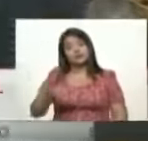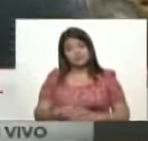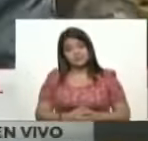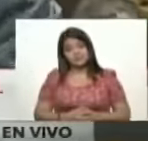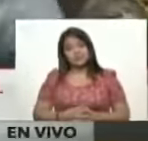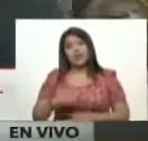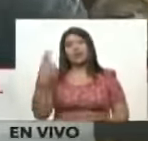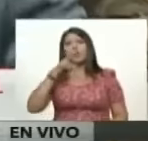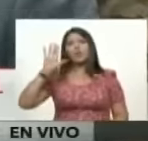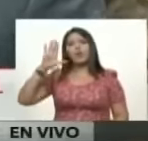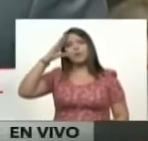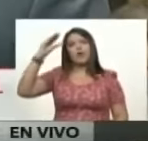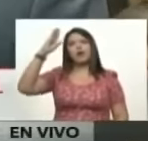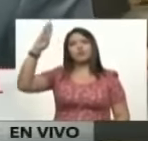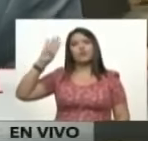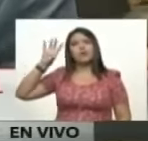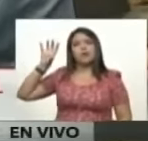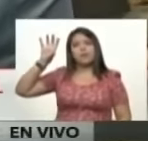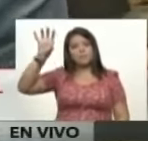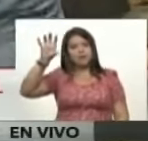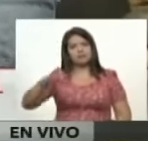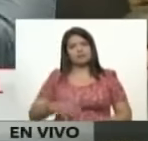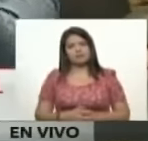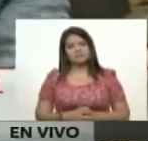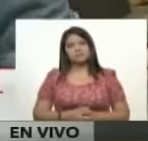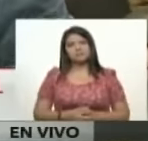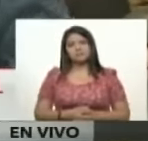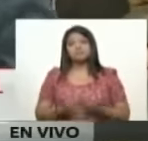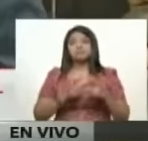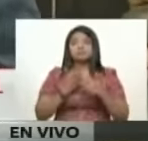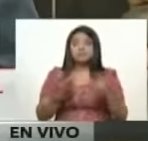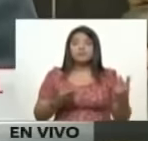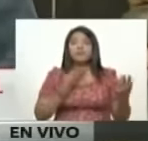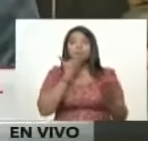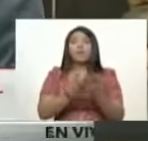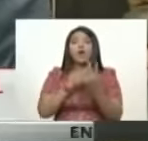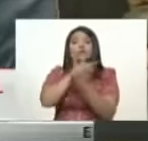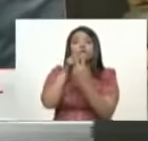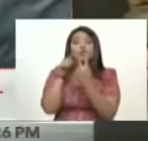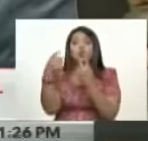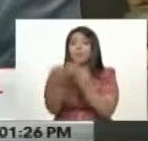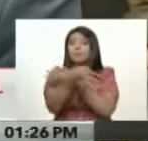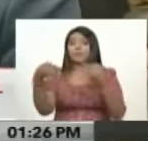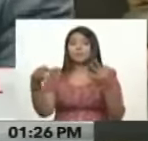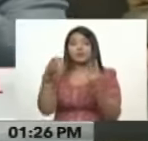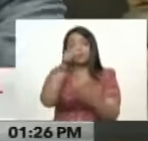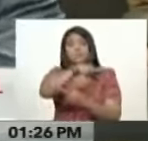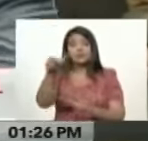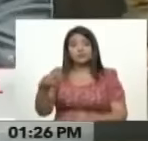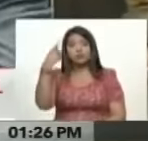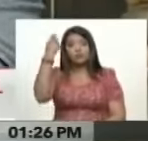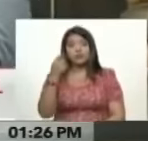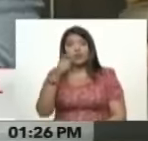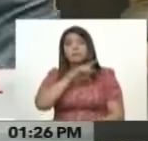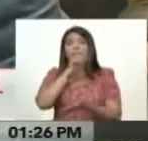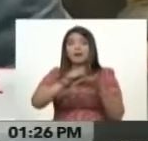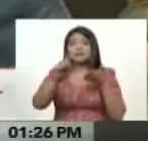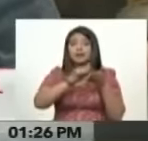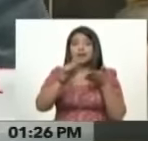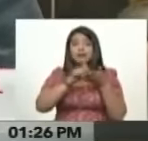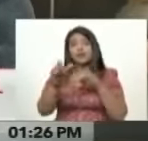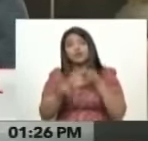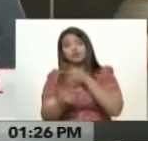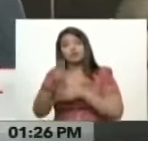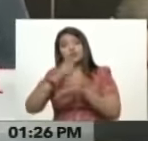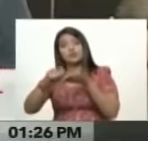lo juramos ante Dios y ante nuestra patria. Así que postulamos a estos dos extraordinarios ciudadanos para el cargo de secretario y